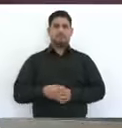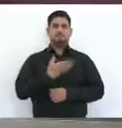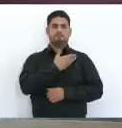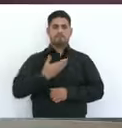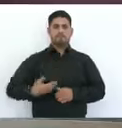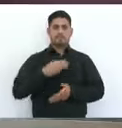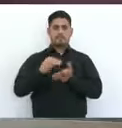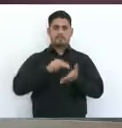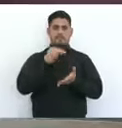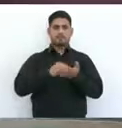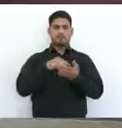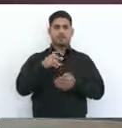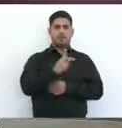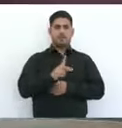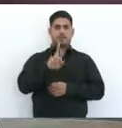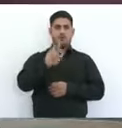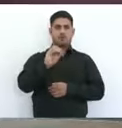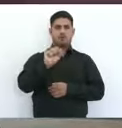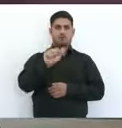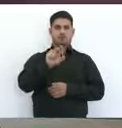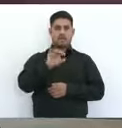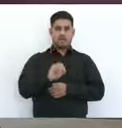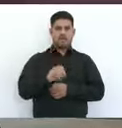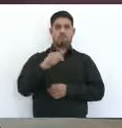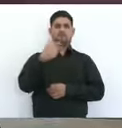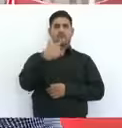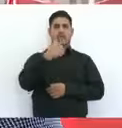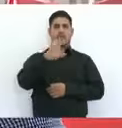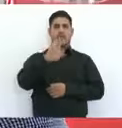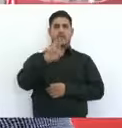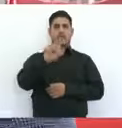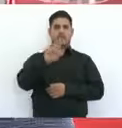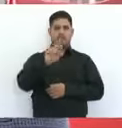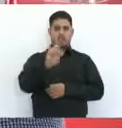Presidente municipal de Rosario, Gerardo Mendívil Valenzuela.